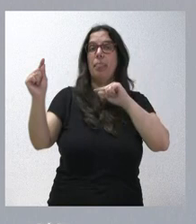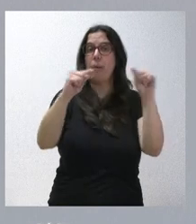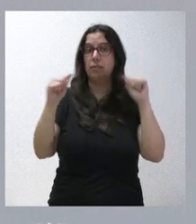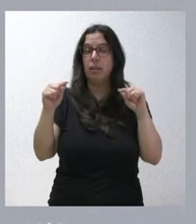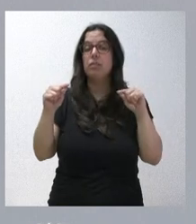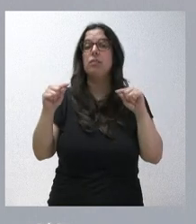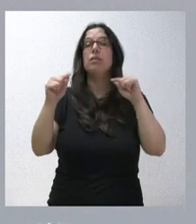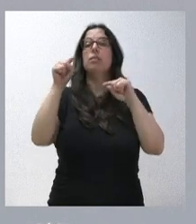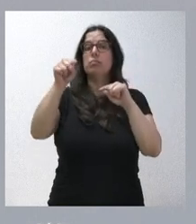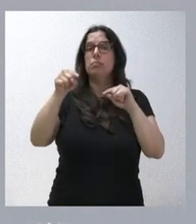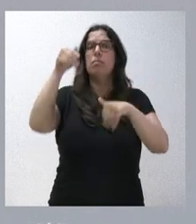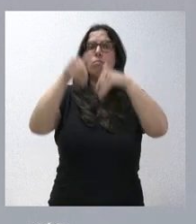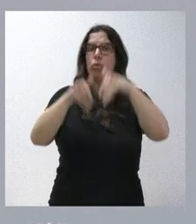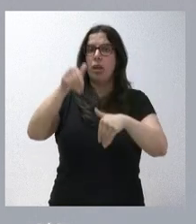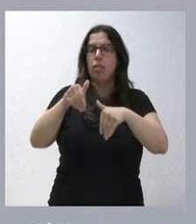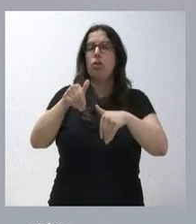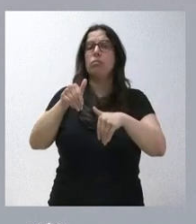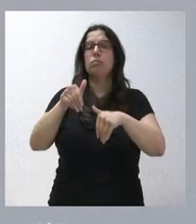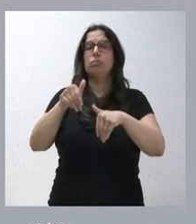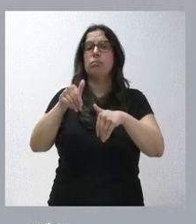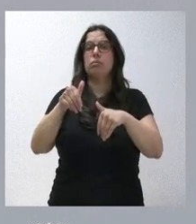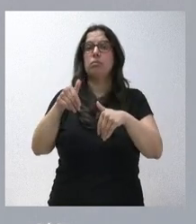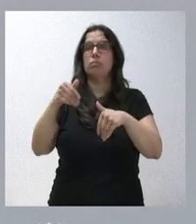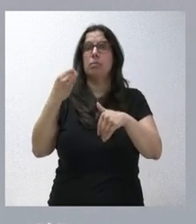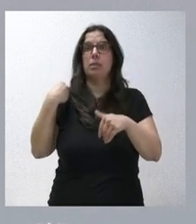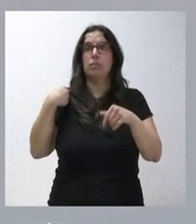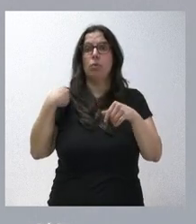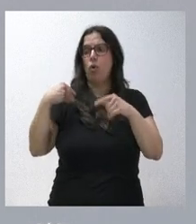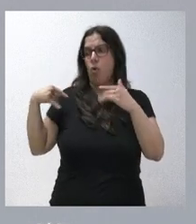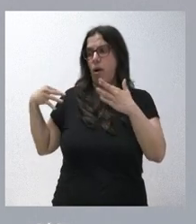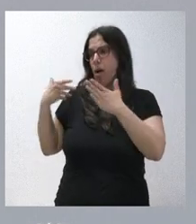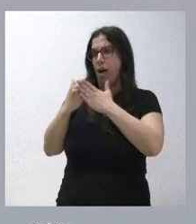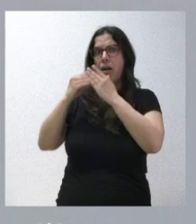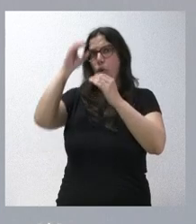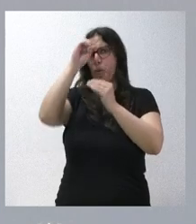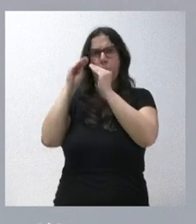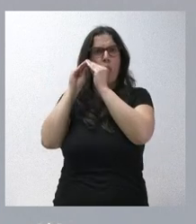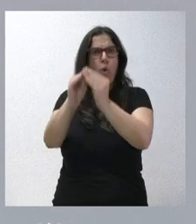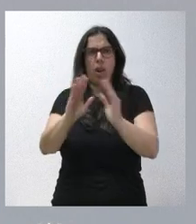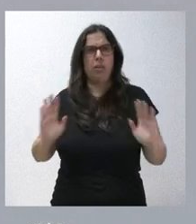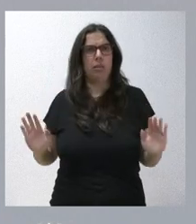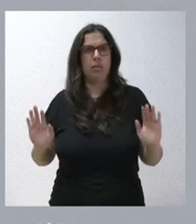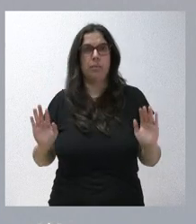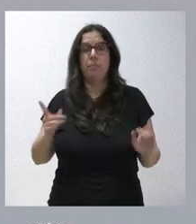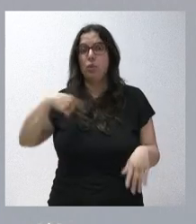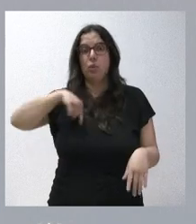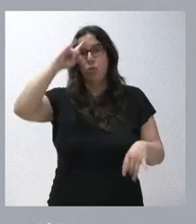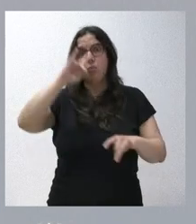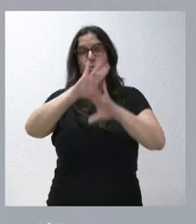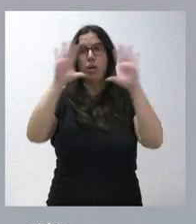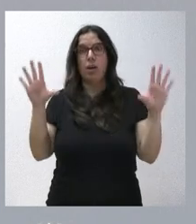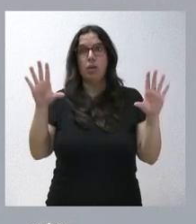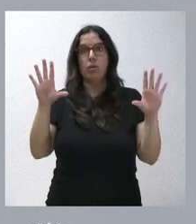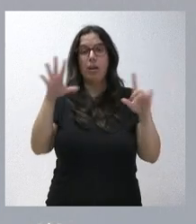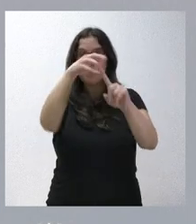Castilla León se pronunciaron en el mismo sentido que los hemos hecho históricamente y nosotros tenemos muy claro que el elemento